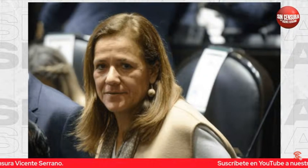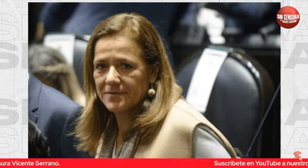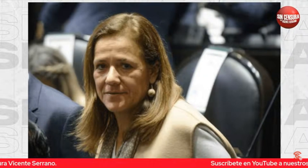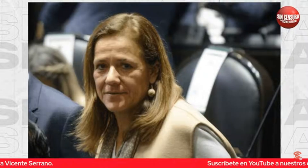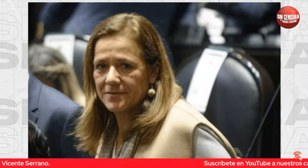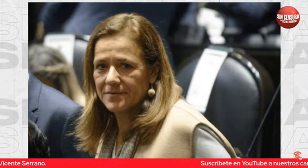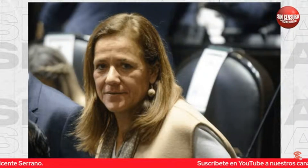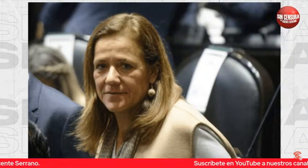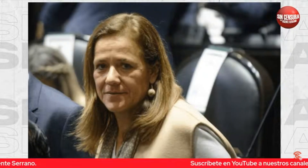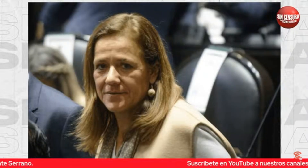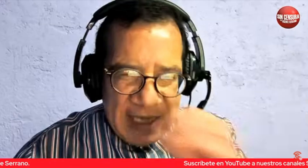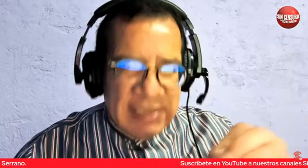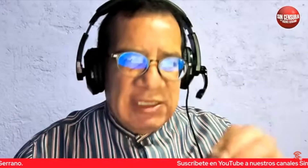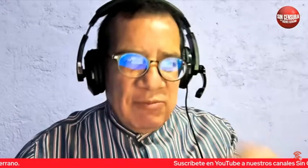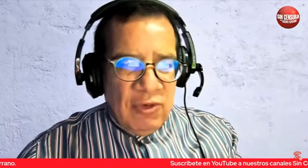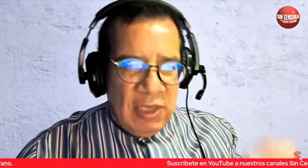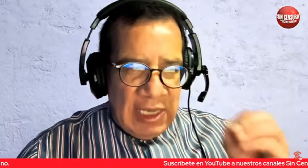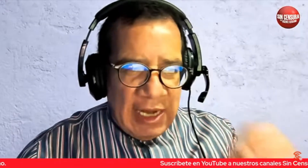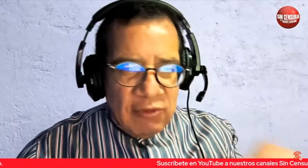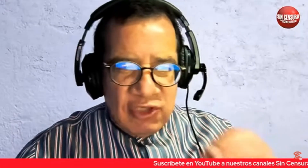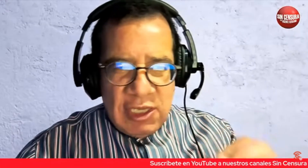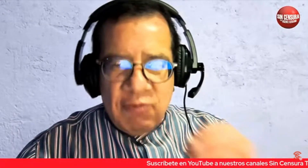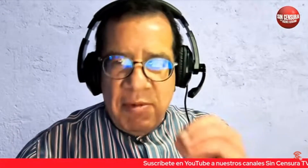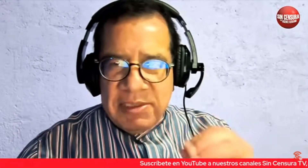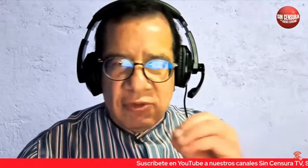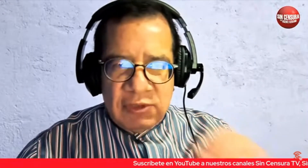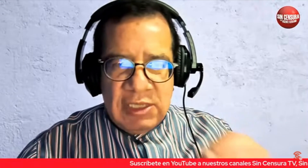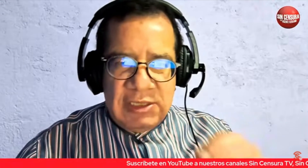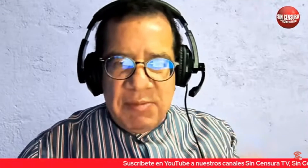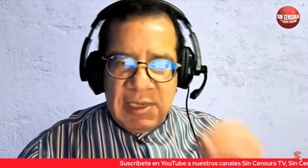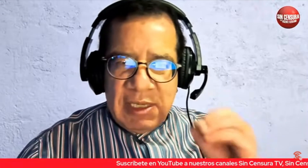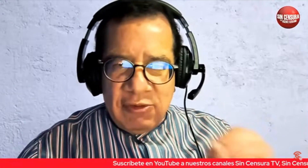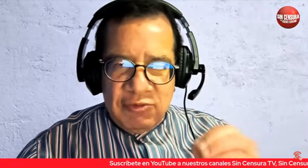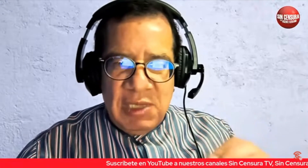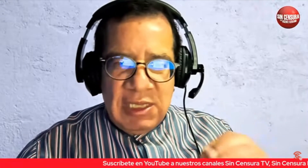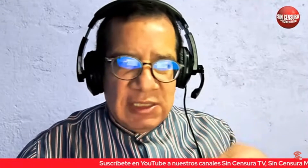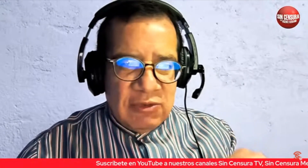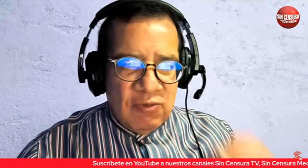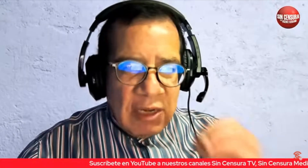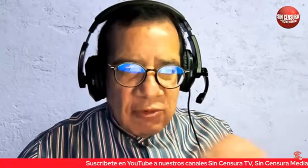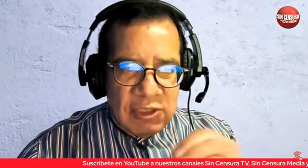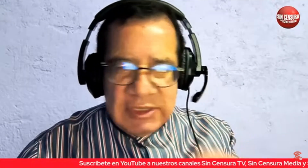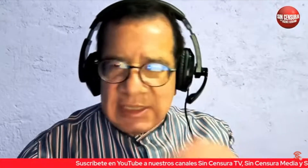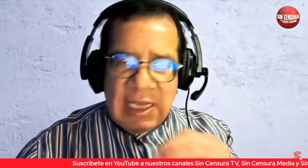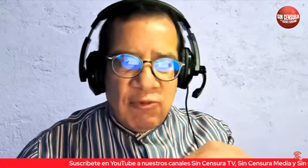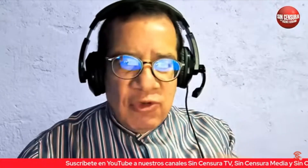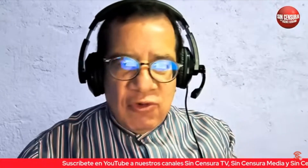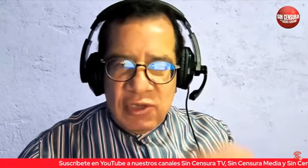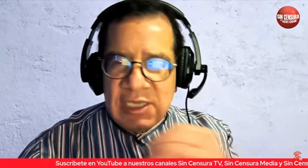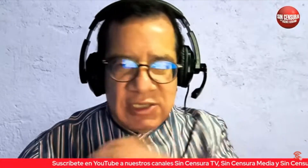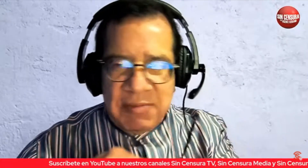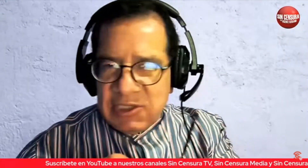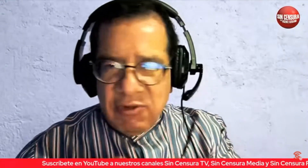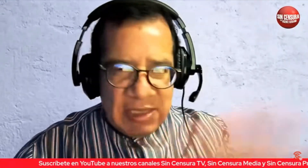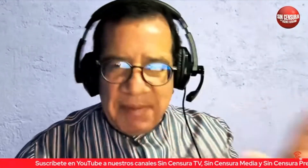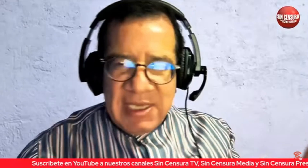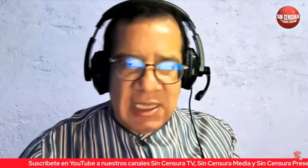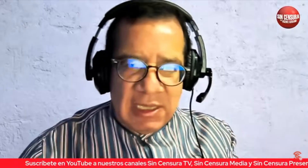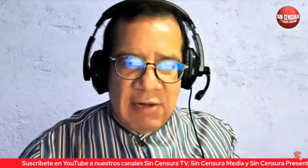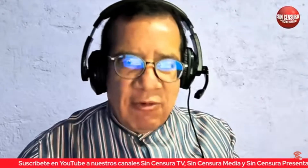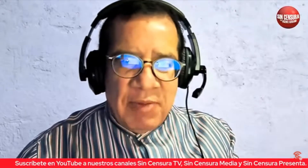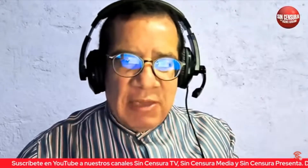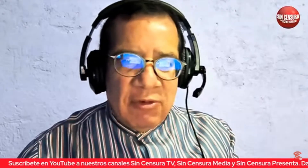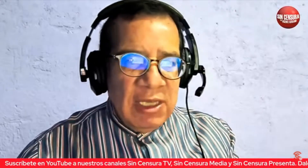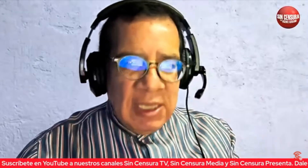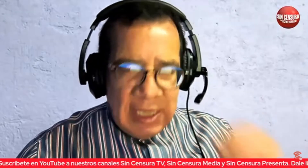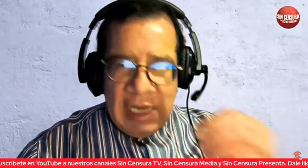caso, pero clarísimo. En la noche del jueves 2 de diciembre de 2010, una noticia sacudió y estremeció a este país